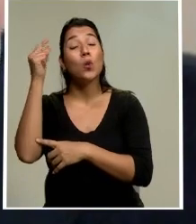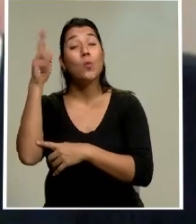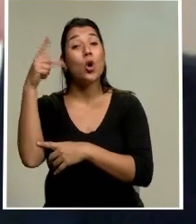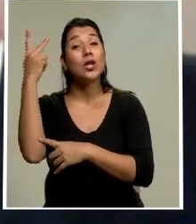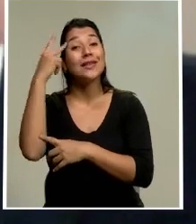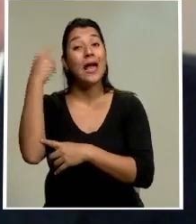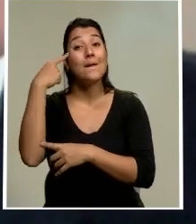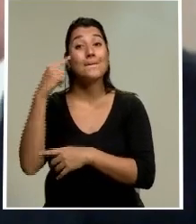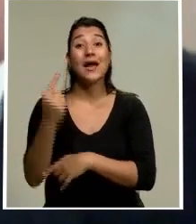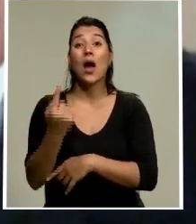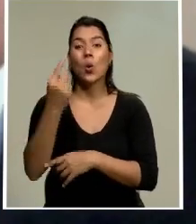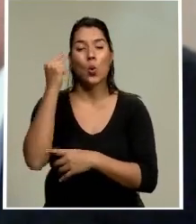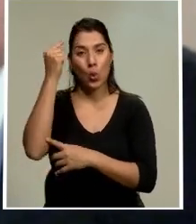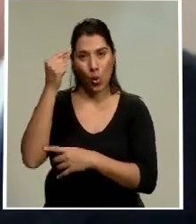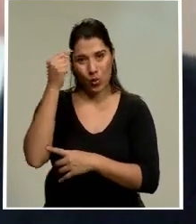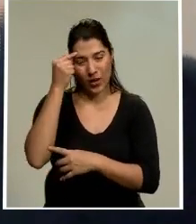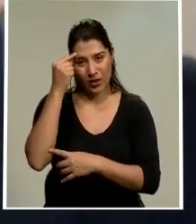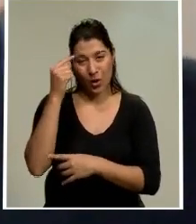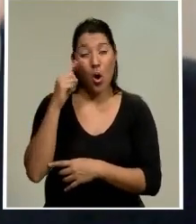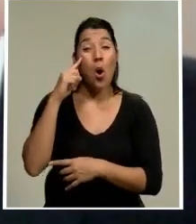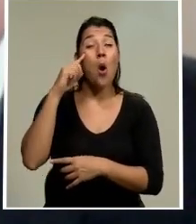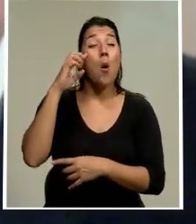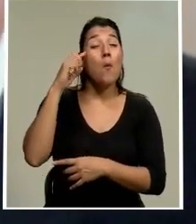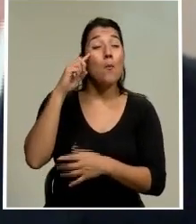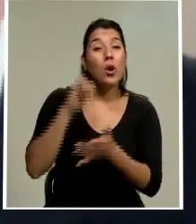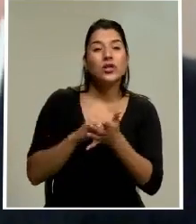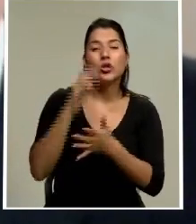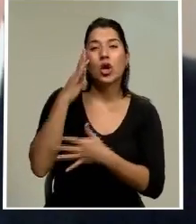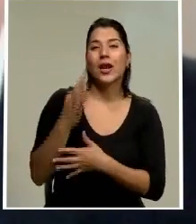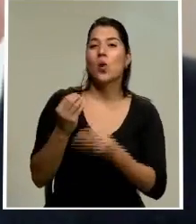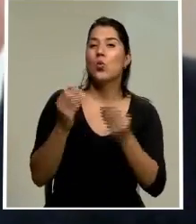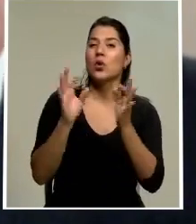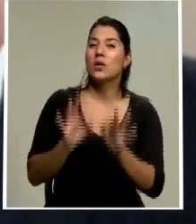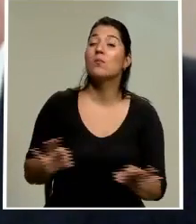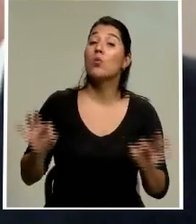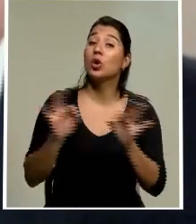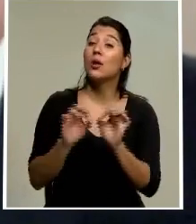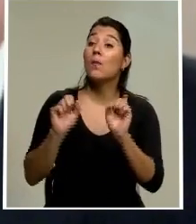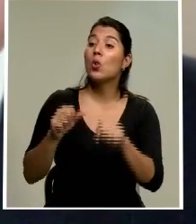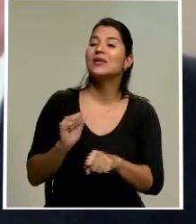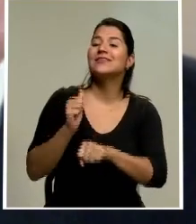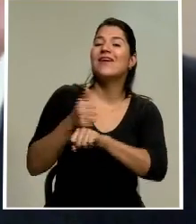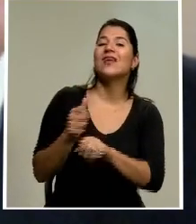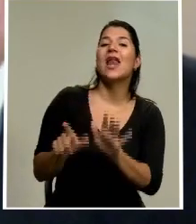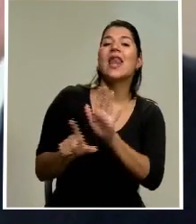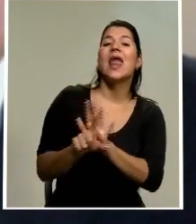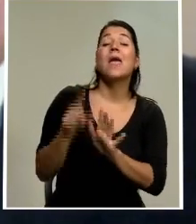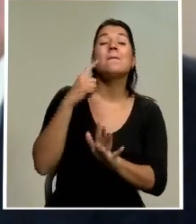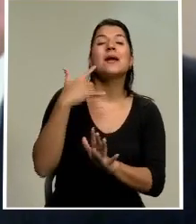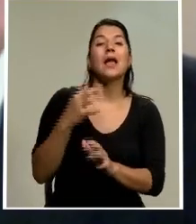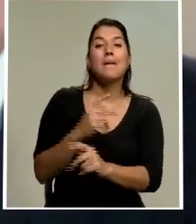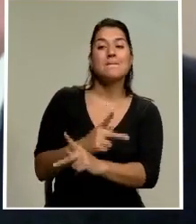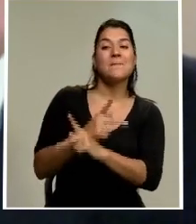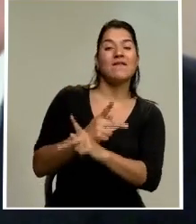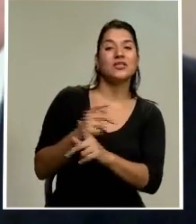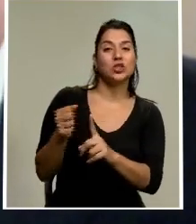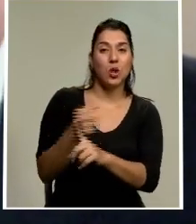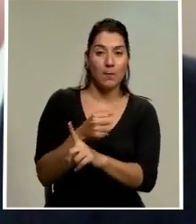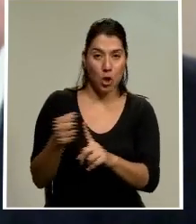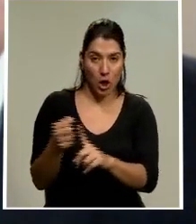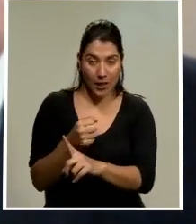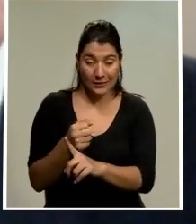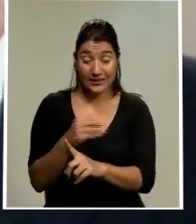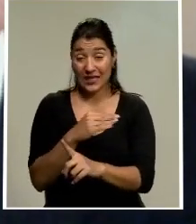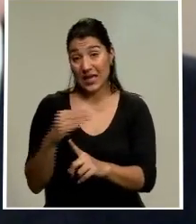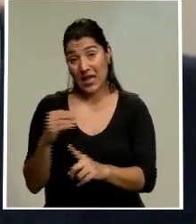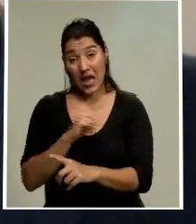muy importante plantearse una ley de prevención integral de la violencia y el